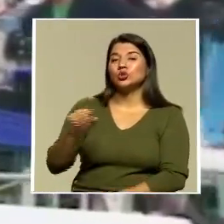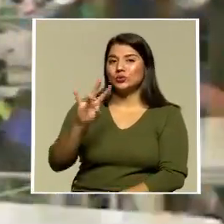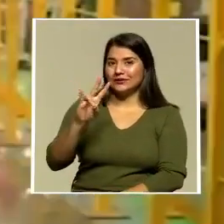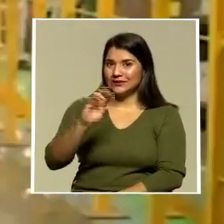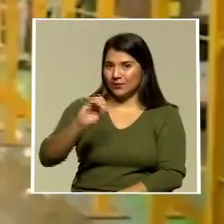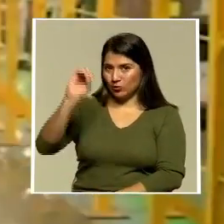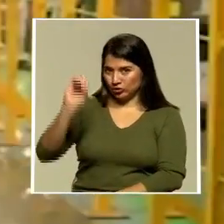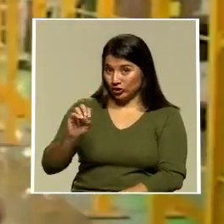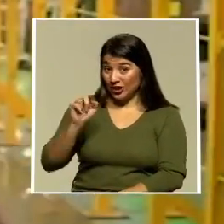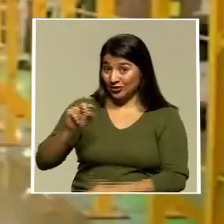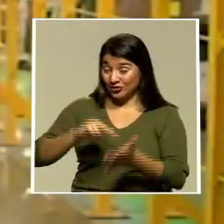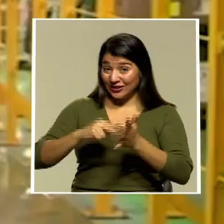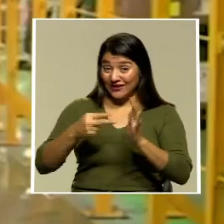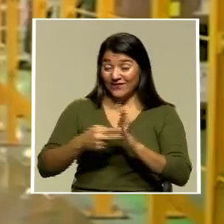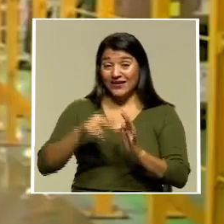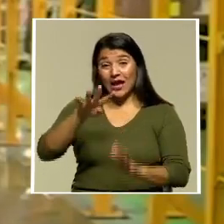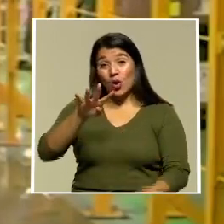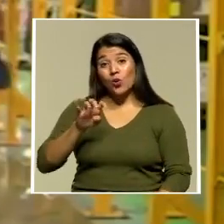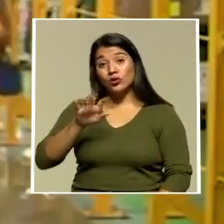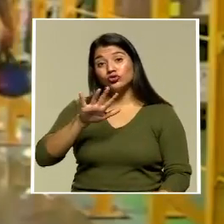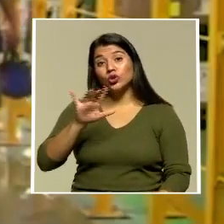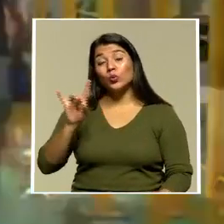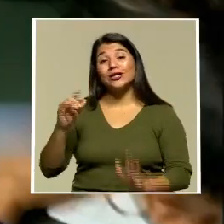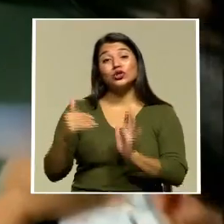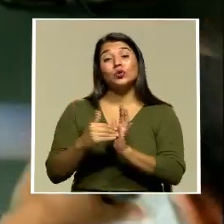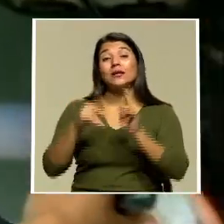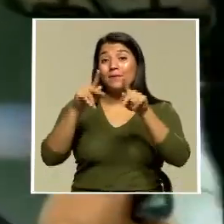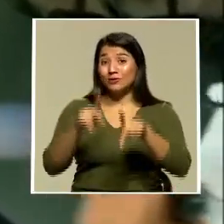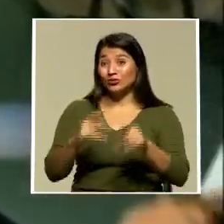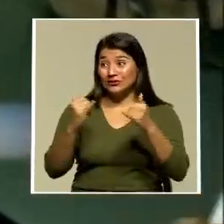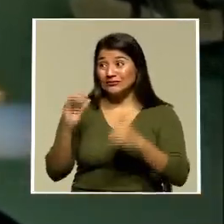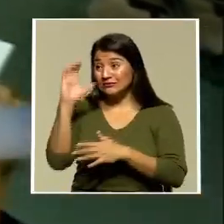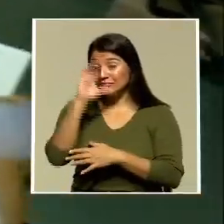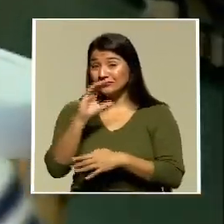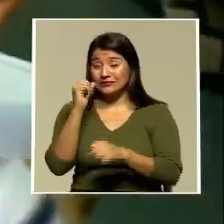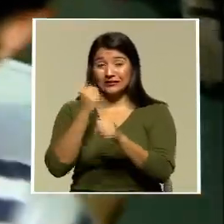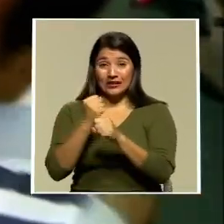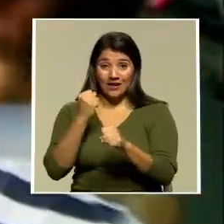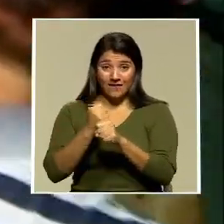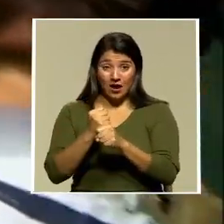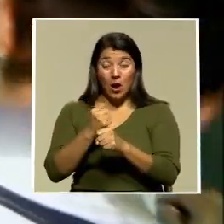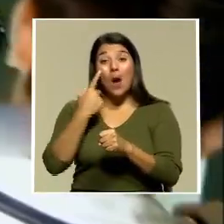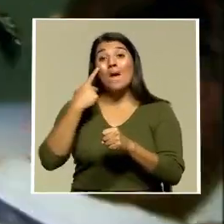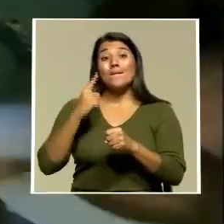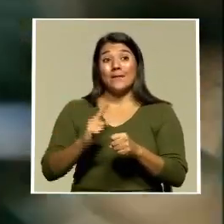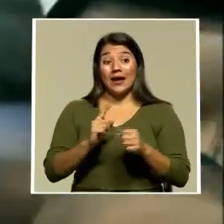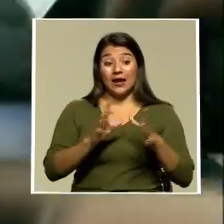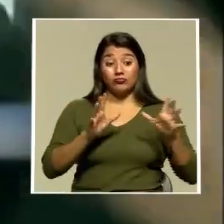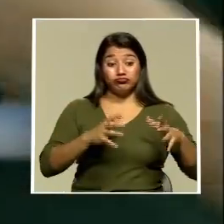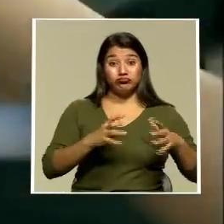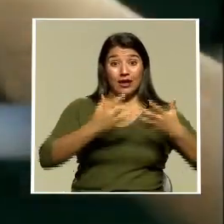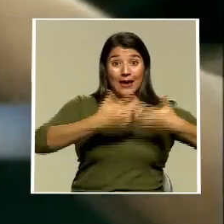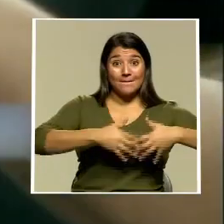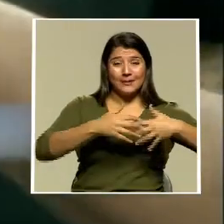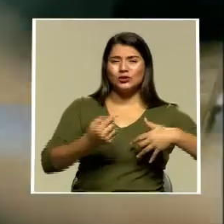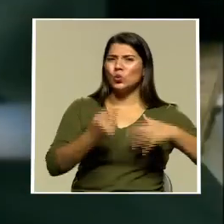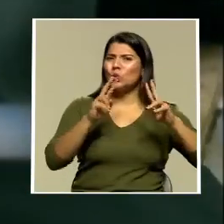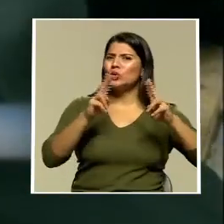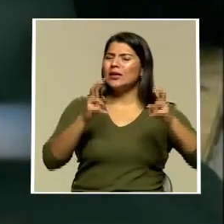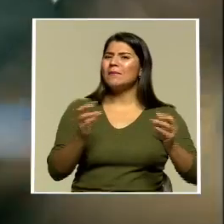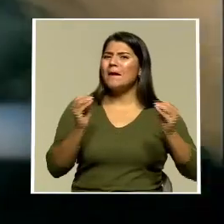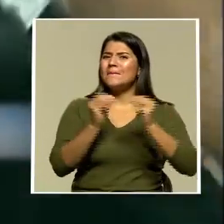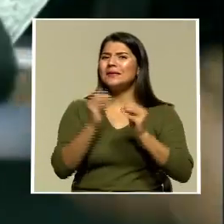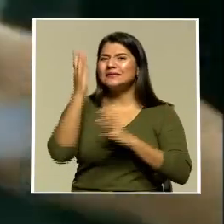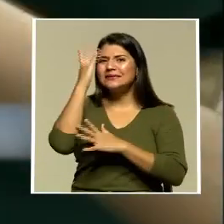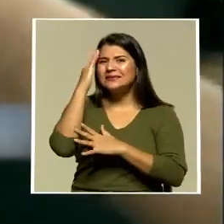18,7%, es decir, 458,000 personas en busca de trabajo. Para la Cámara de Comercio, uno de los temas más alarmantes